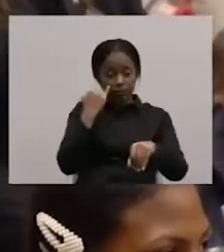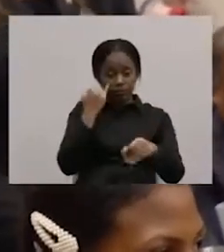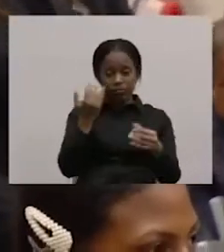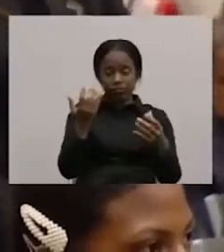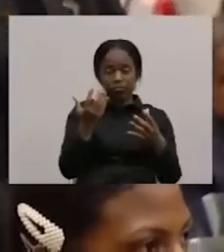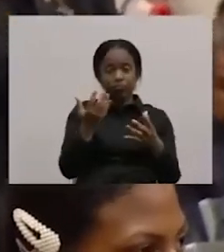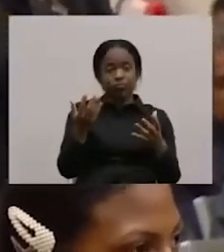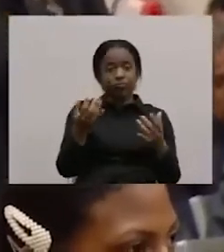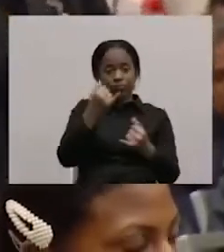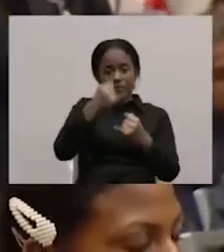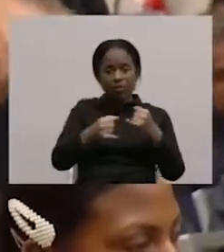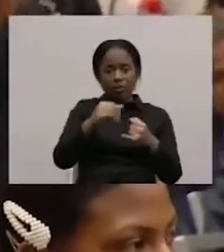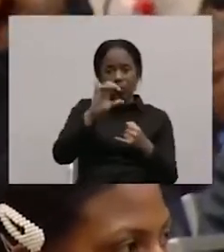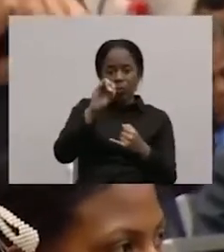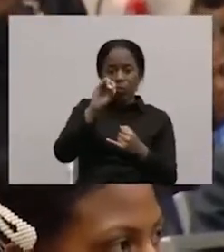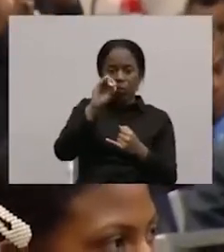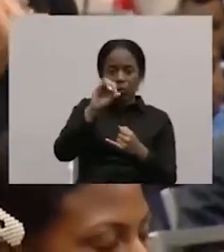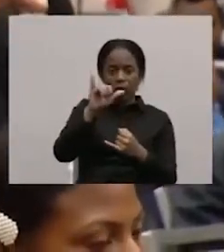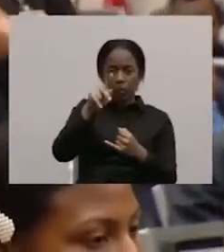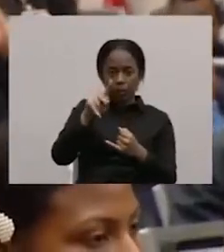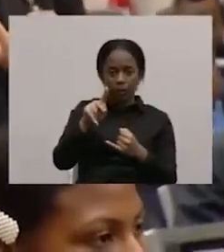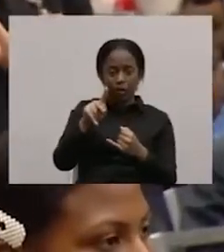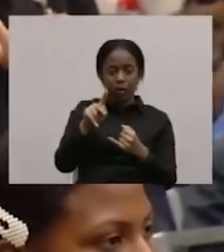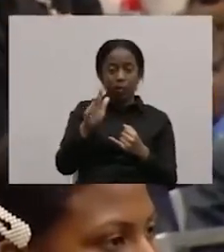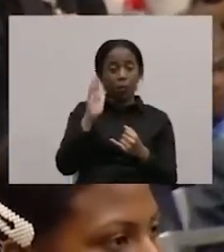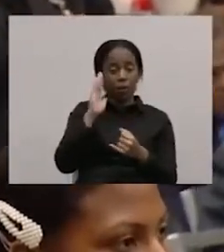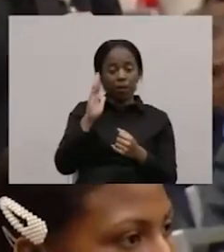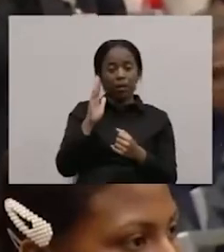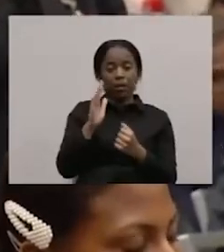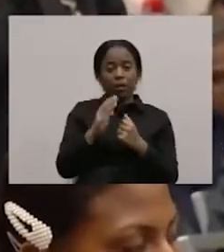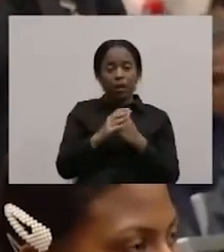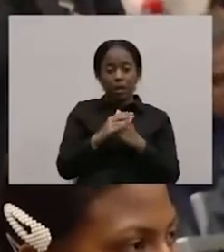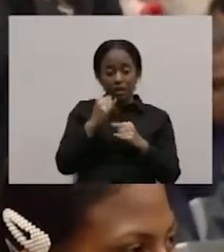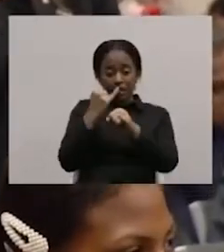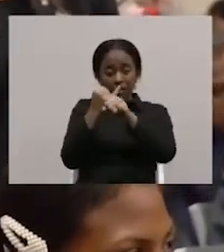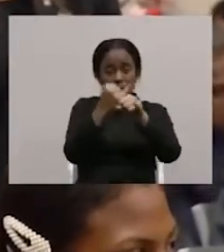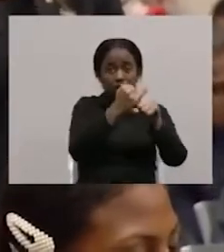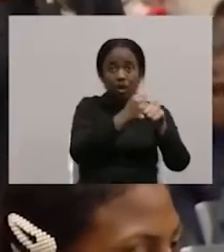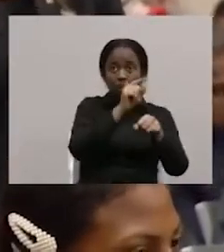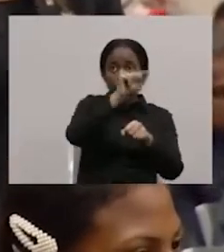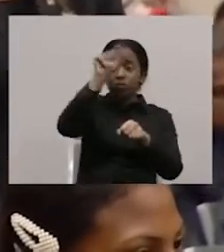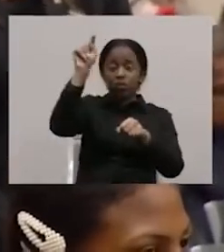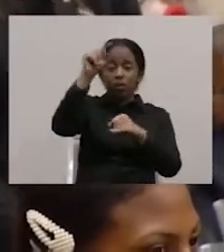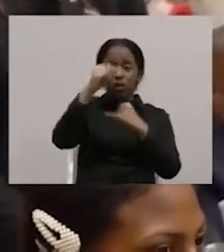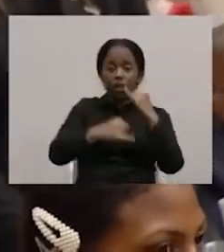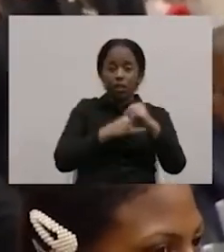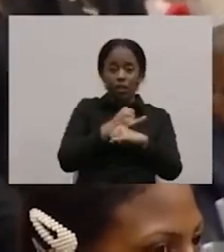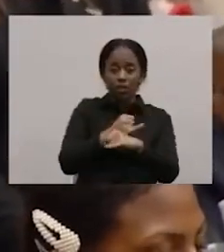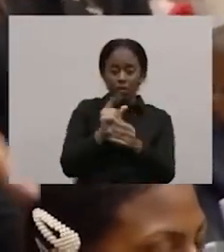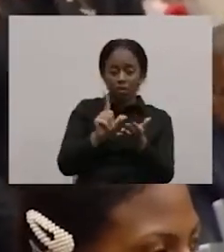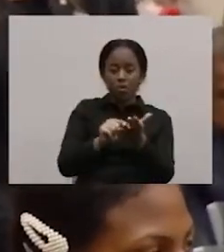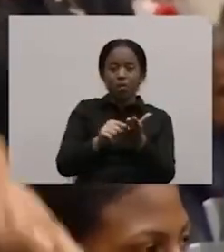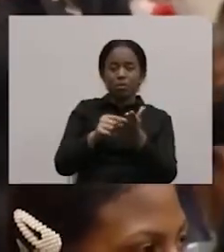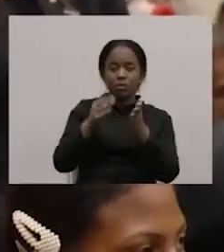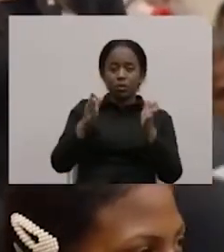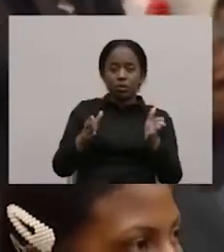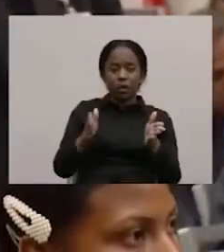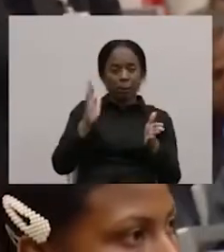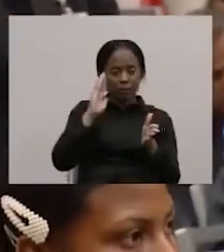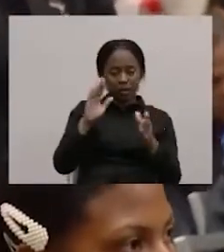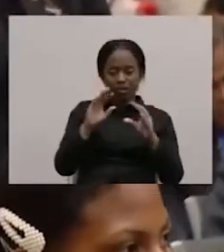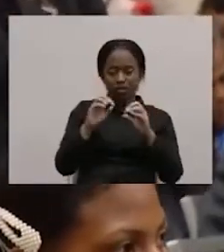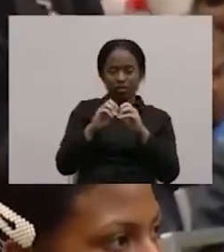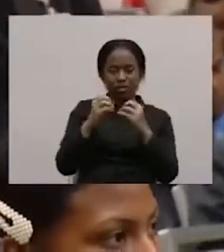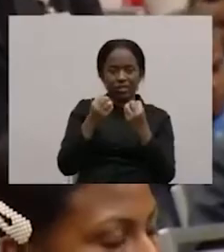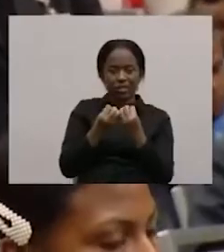de la FELAP más temprano que tarde, esas instituciones internacionales de periodistas se quedaban sin representación